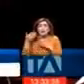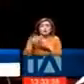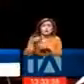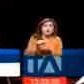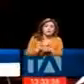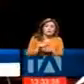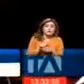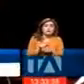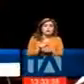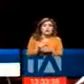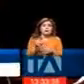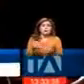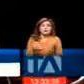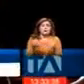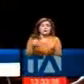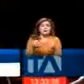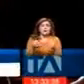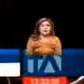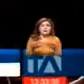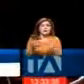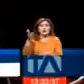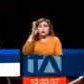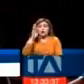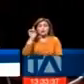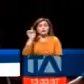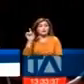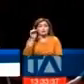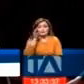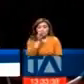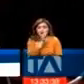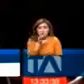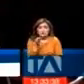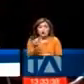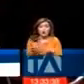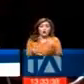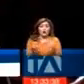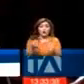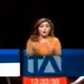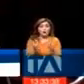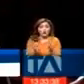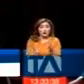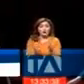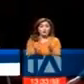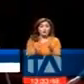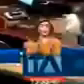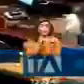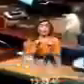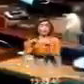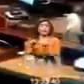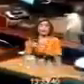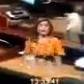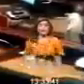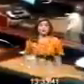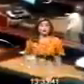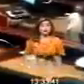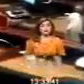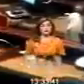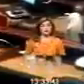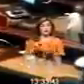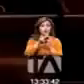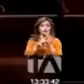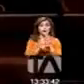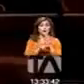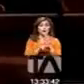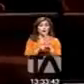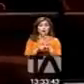práctica, entonces su juicio es inevitable. Dios se relaciona y bendice o juzga a la nación tal como lo hace con los individuos. Y es que en esta normativa